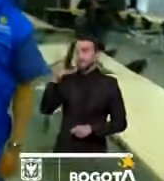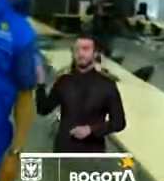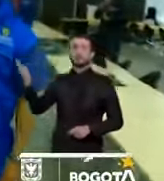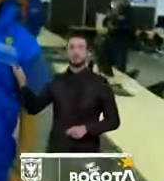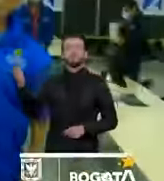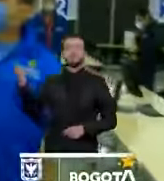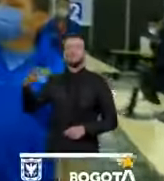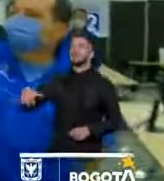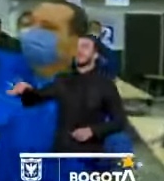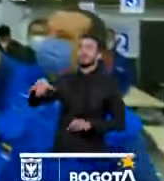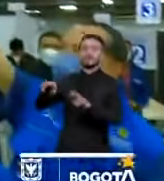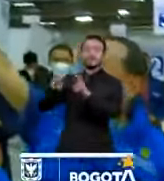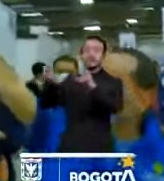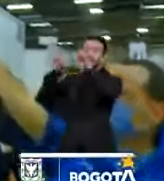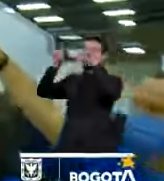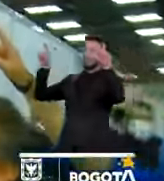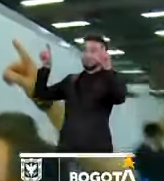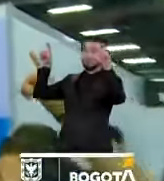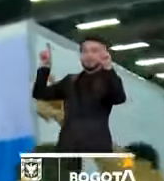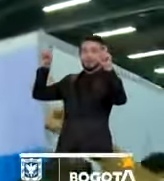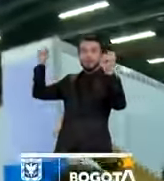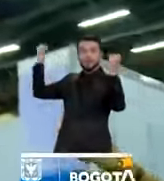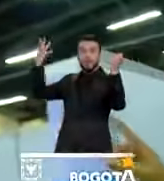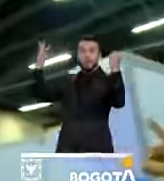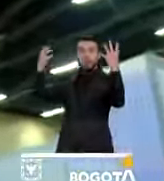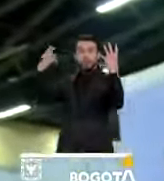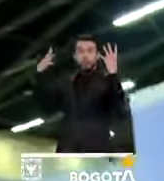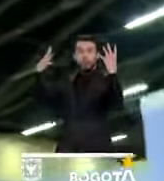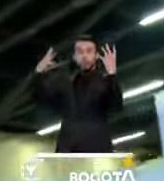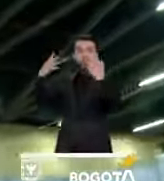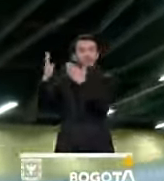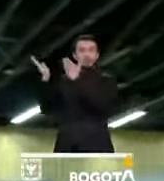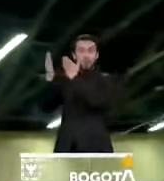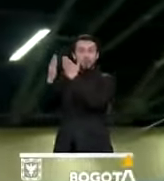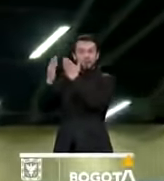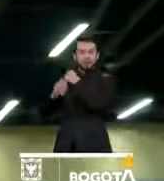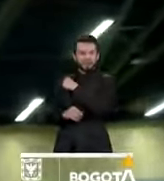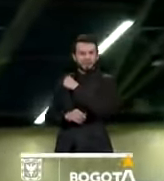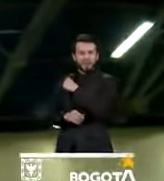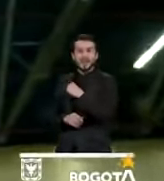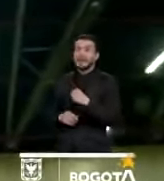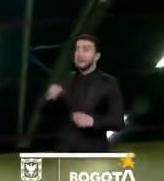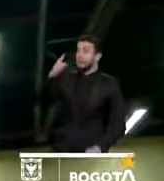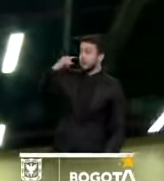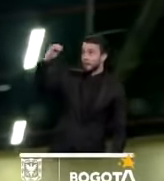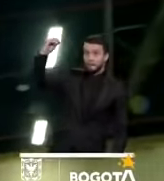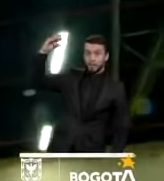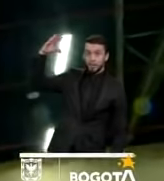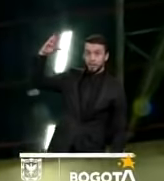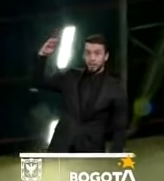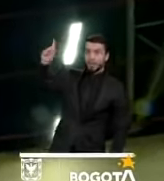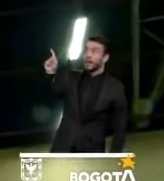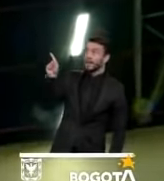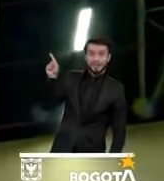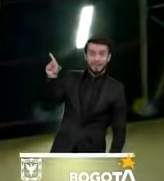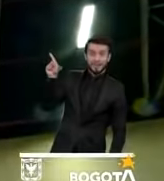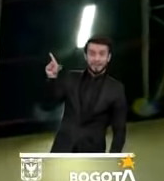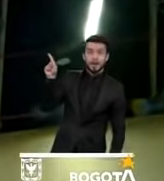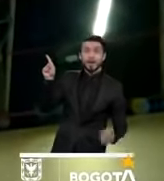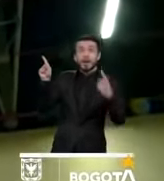de emergencia de electricidad para la luz. Ajá. Si se llega a ir, esos bombillos inmediatamente se encienden y